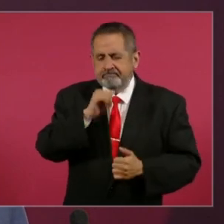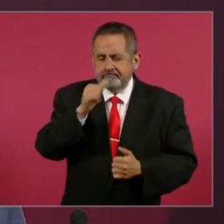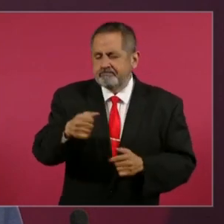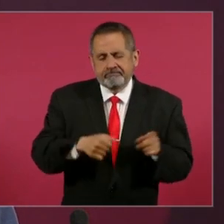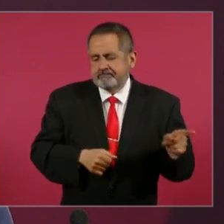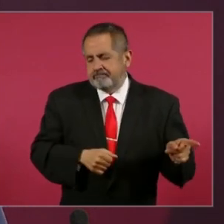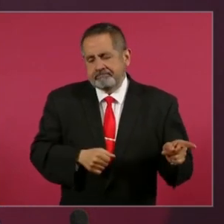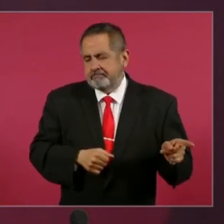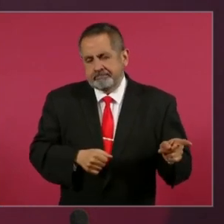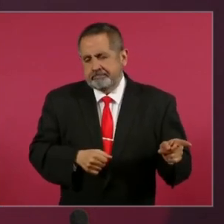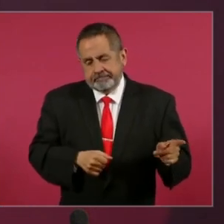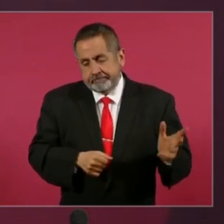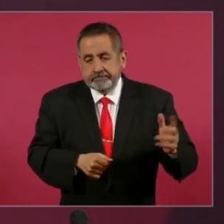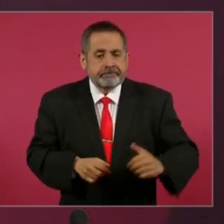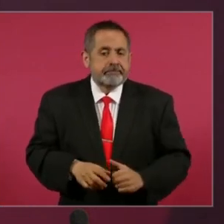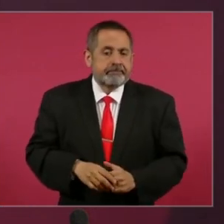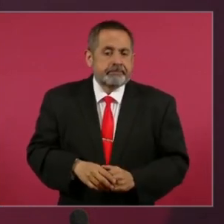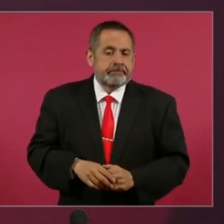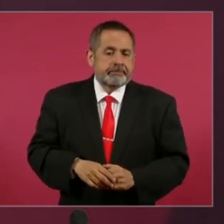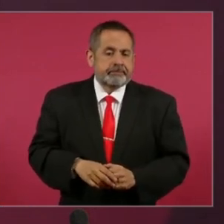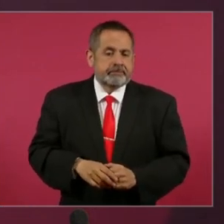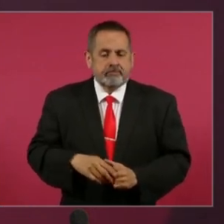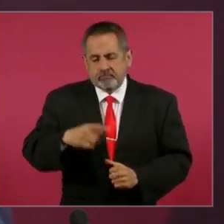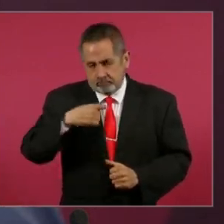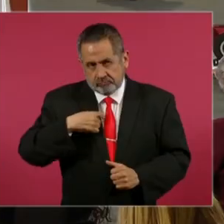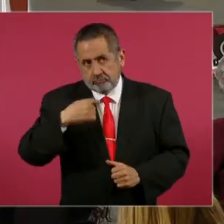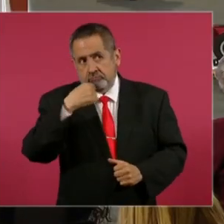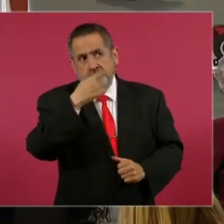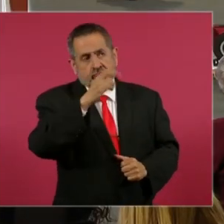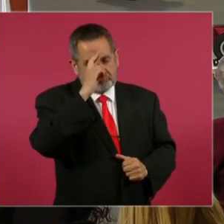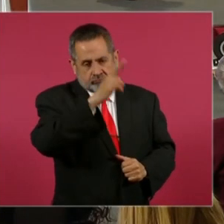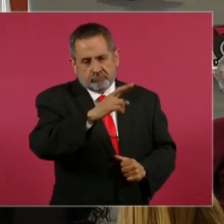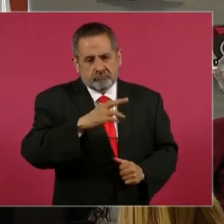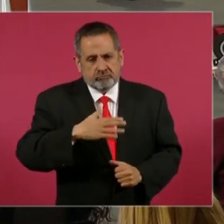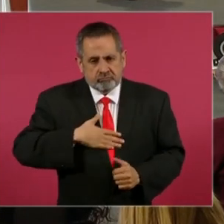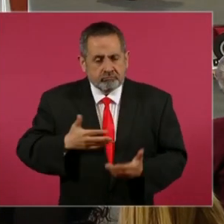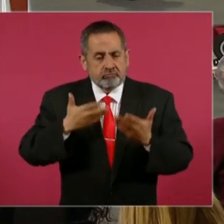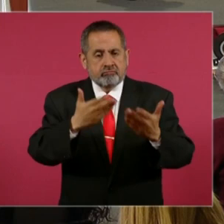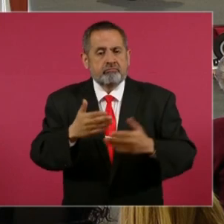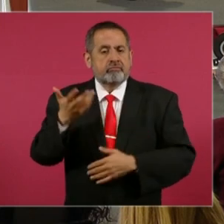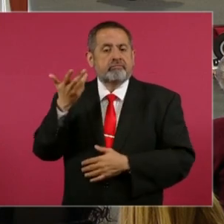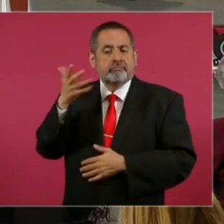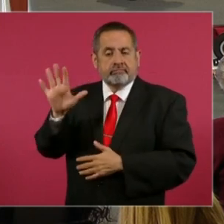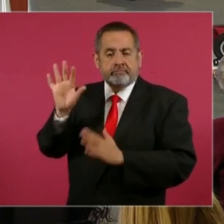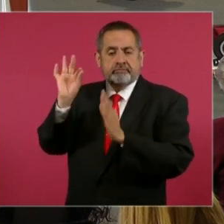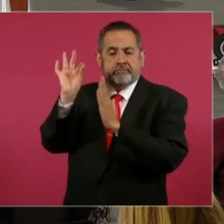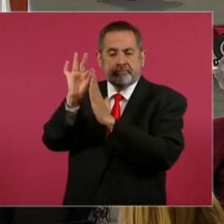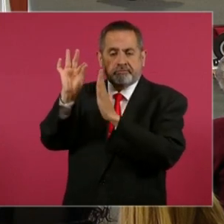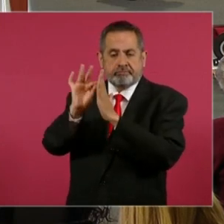asunto. Y de manera respetuosa planteamos estos 10,